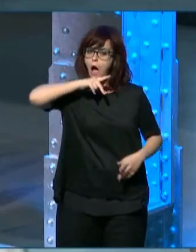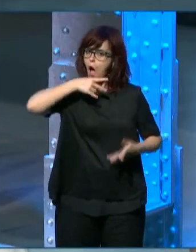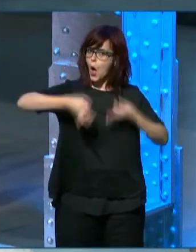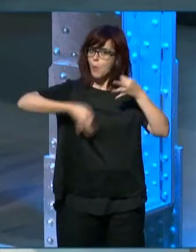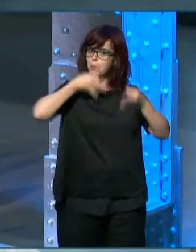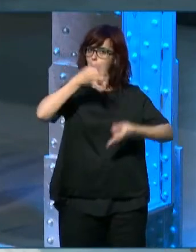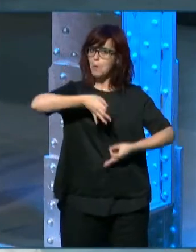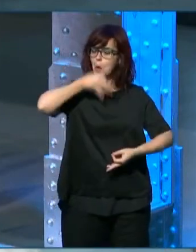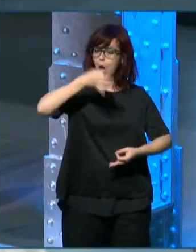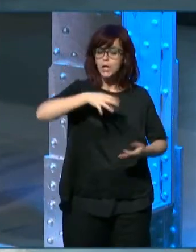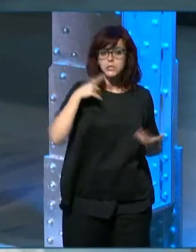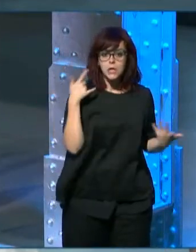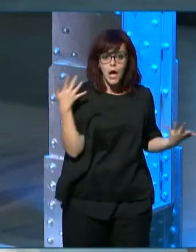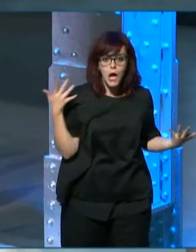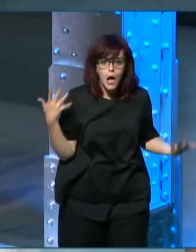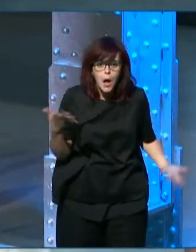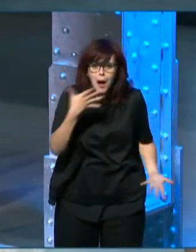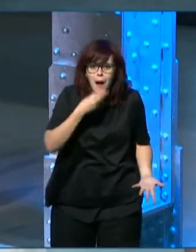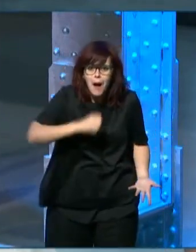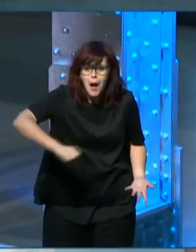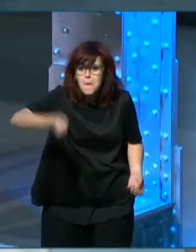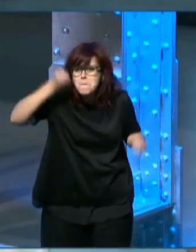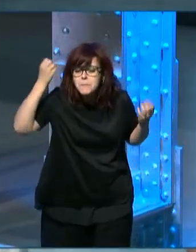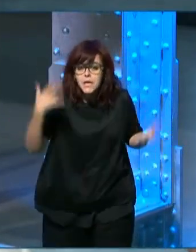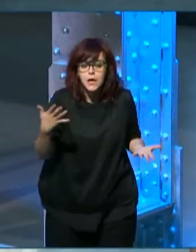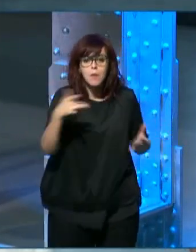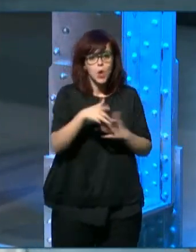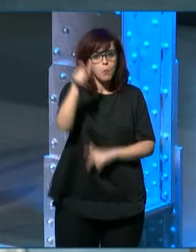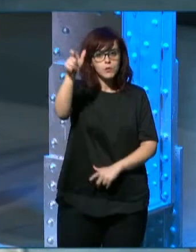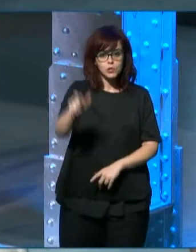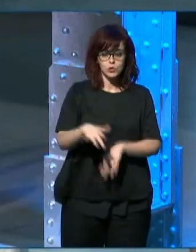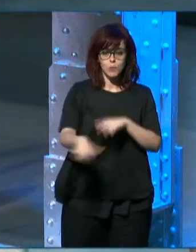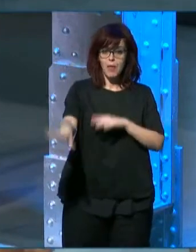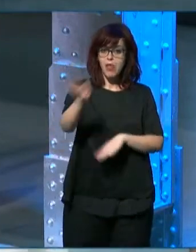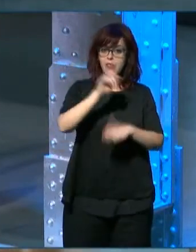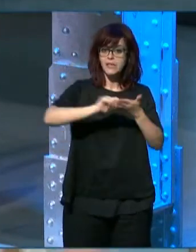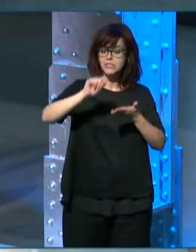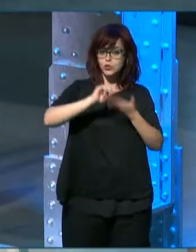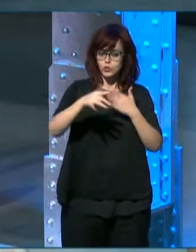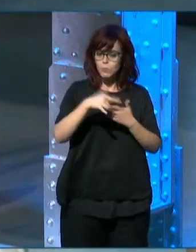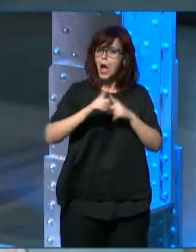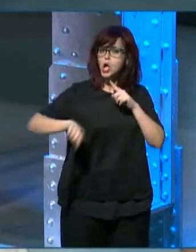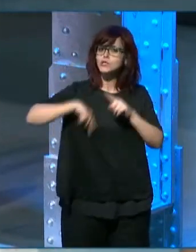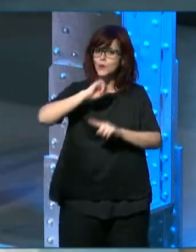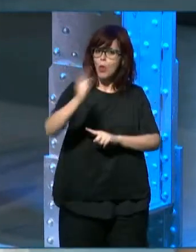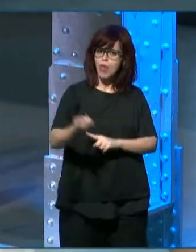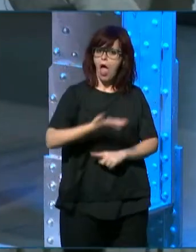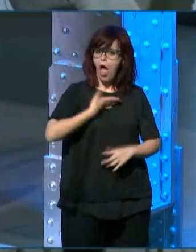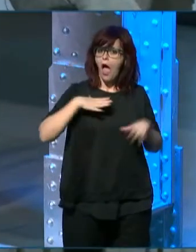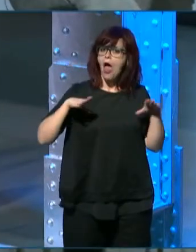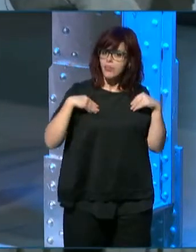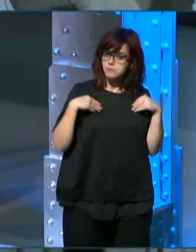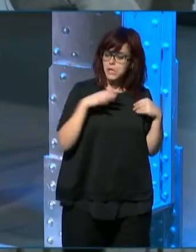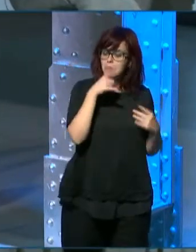así. Dios mío de mi alma, pero qué maravilla. Claro, estos son gente que decidieron ser escritores con todas las consecuencias y a lo mejor